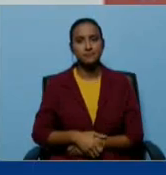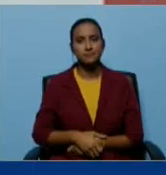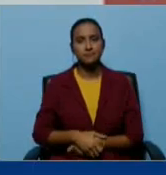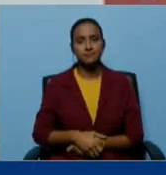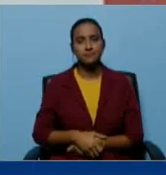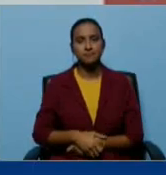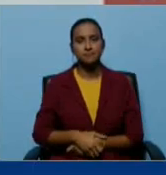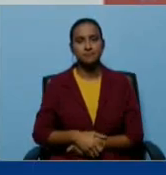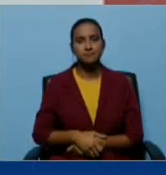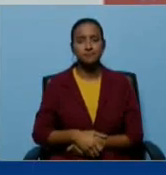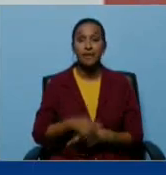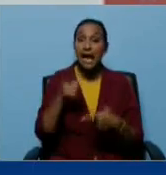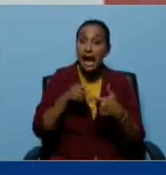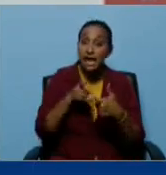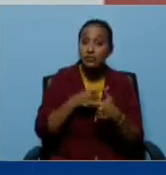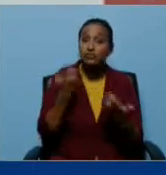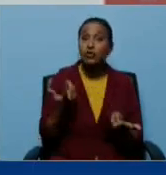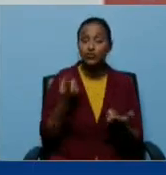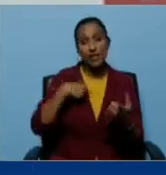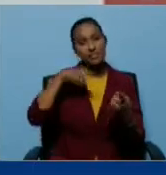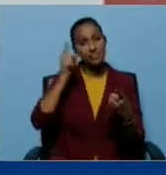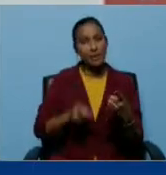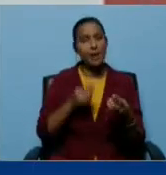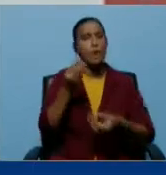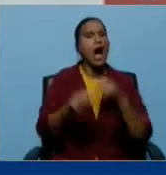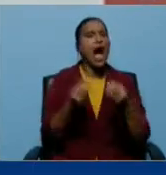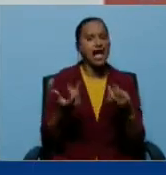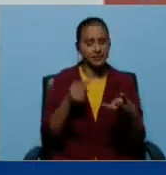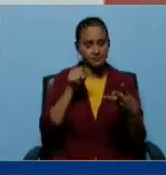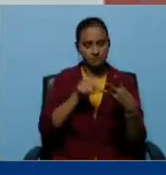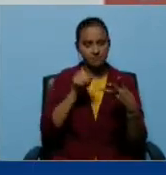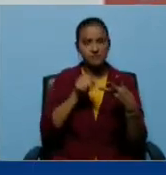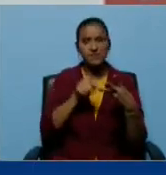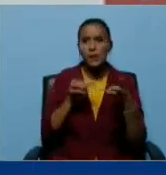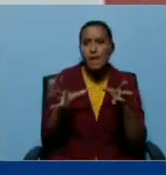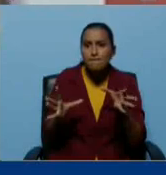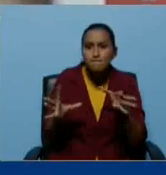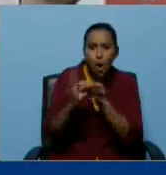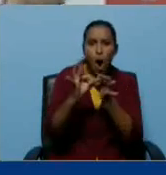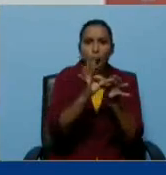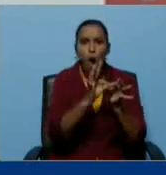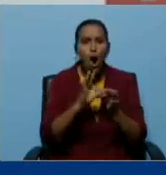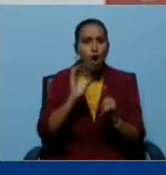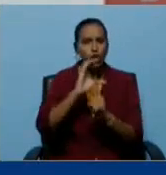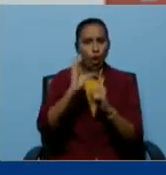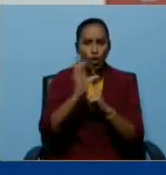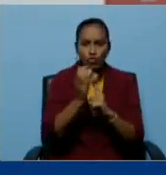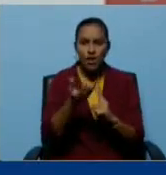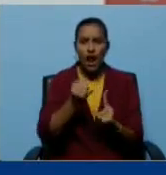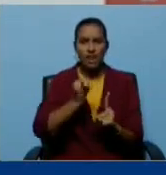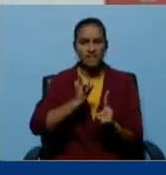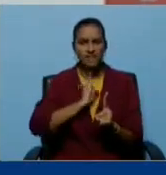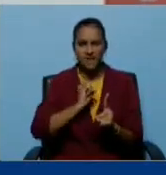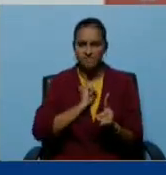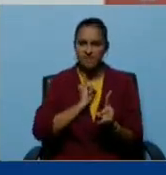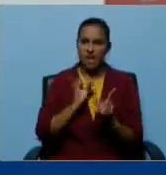Entonces hay que hacer un tercer anillo, una alianza cultural, de identidad,